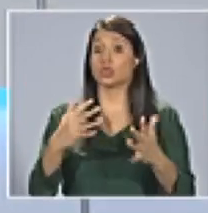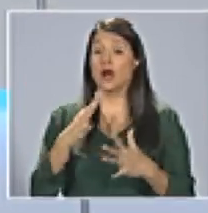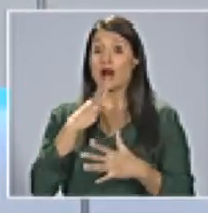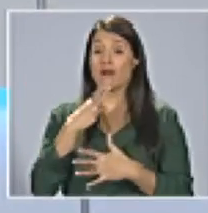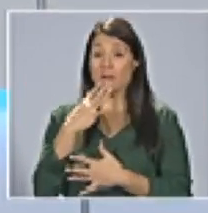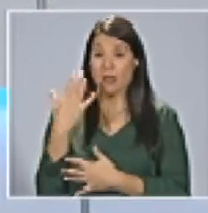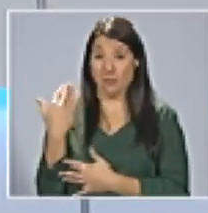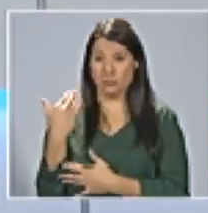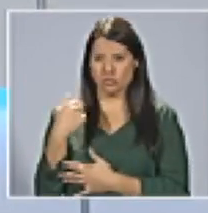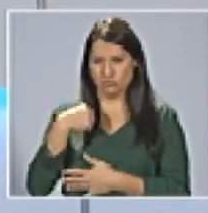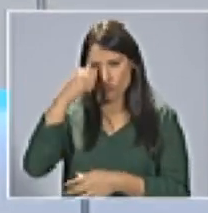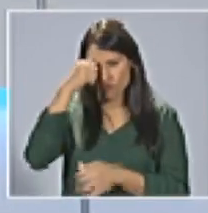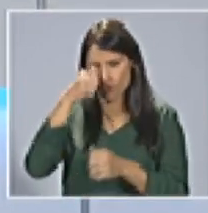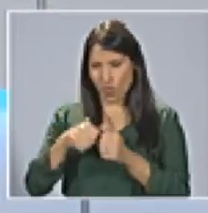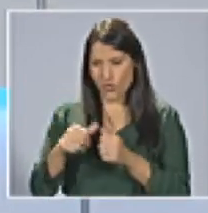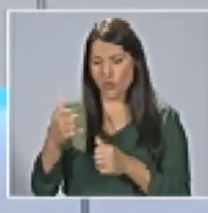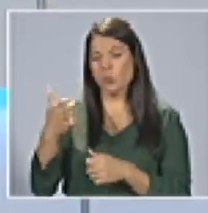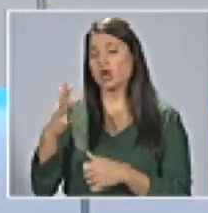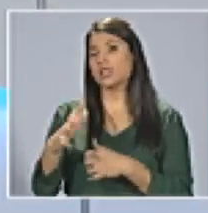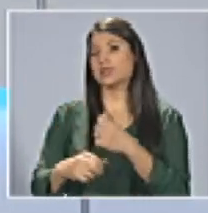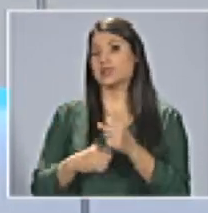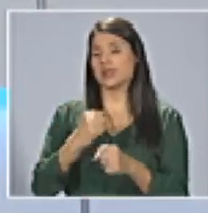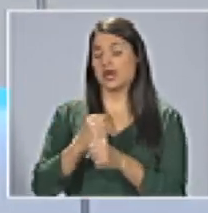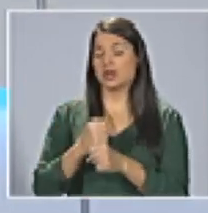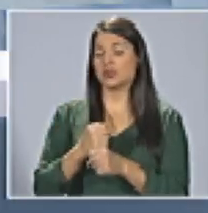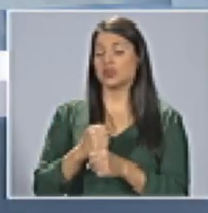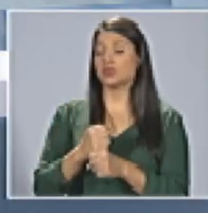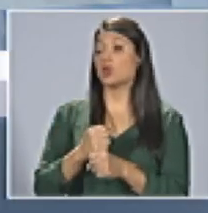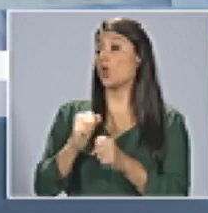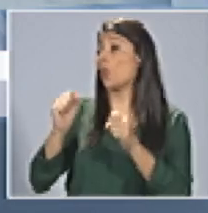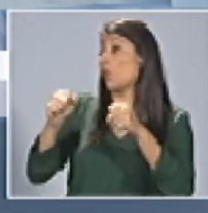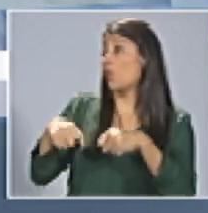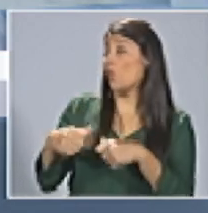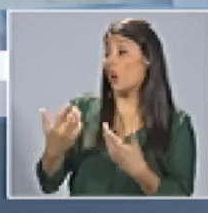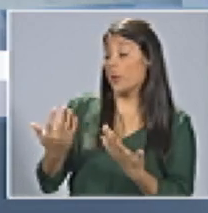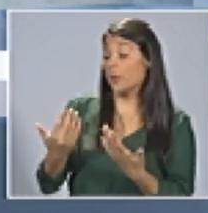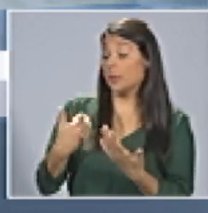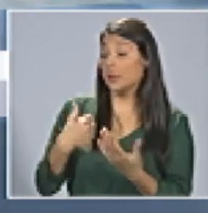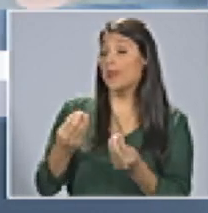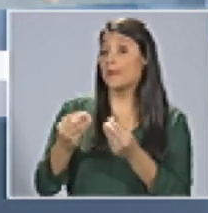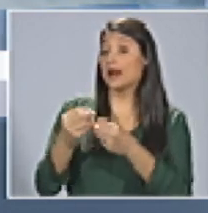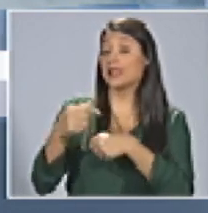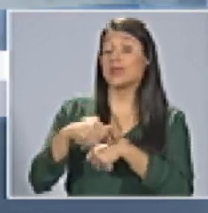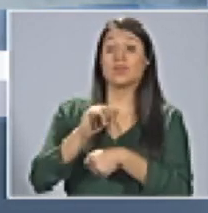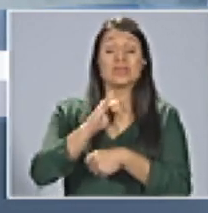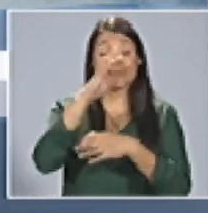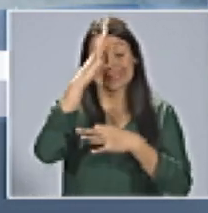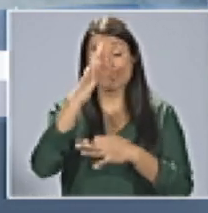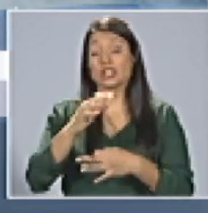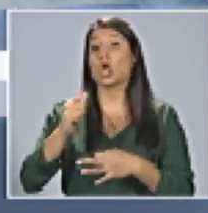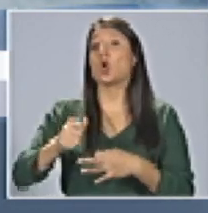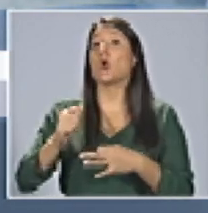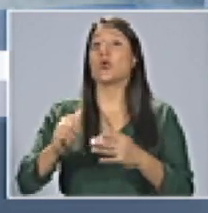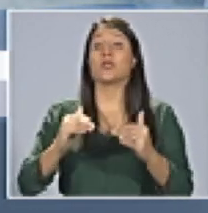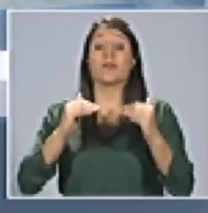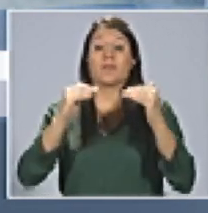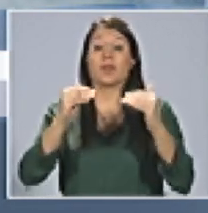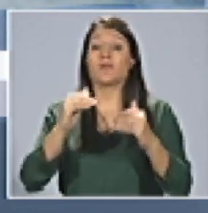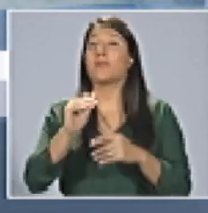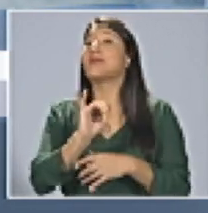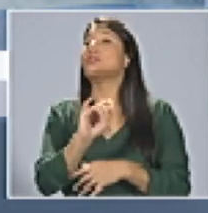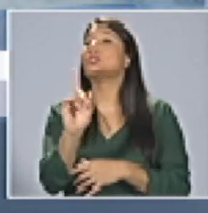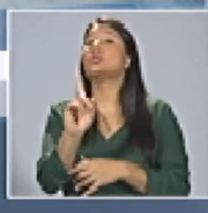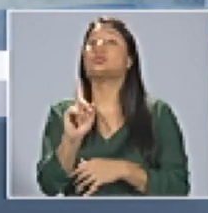yo recuerdo por lo menos de hace 15 años. Que podría estar en poco tiempo. Es decisión de Corte Plena, no es un